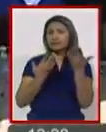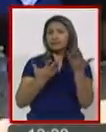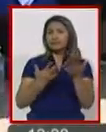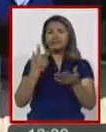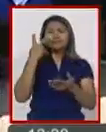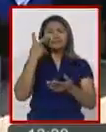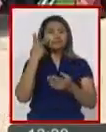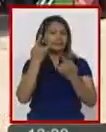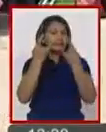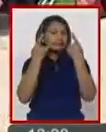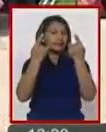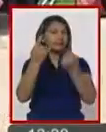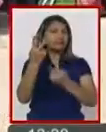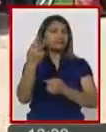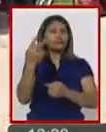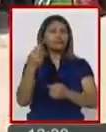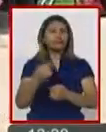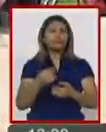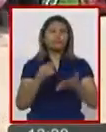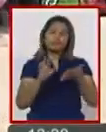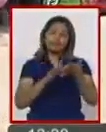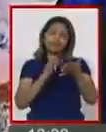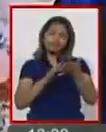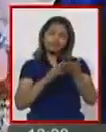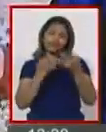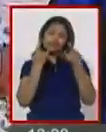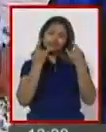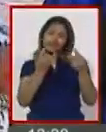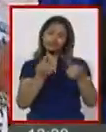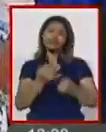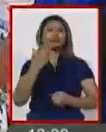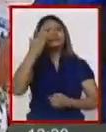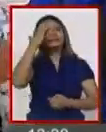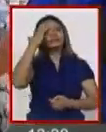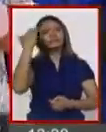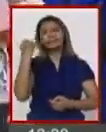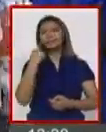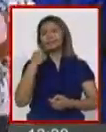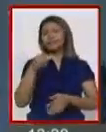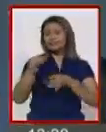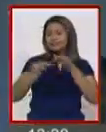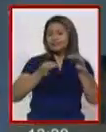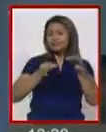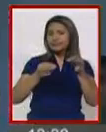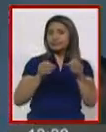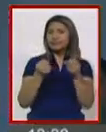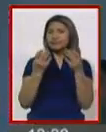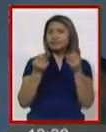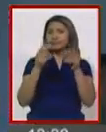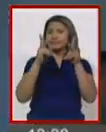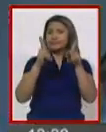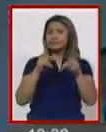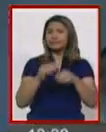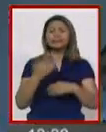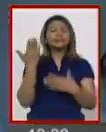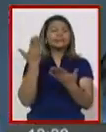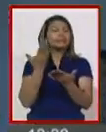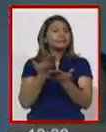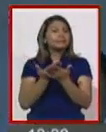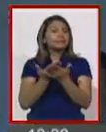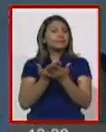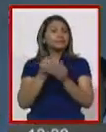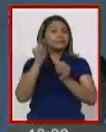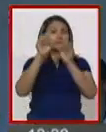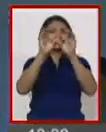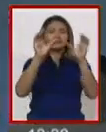de comunicación, con el celular, con todo eso. ¿Por qué? ¿Cómo explica usted tantas personas que han venido a